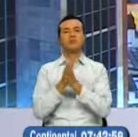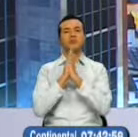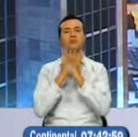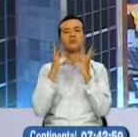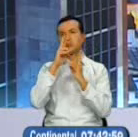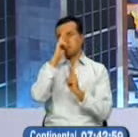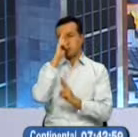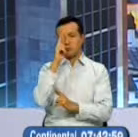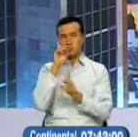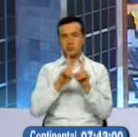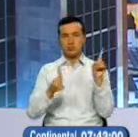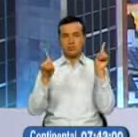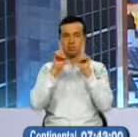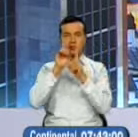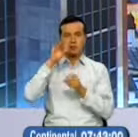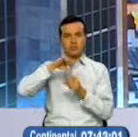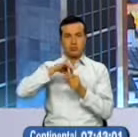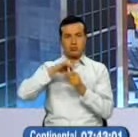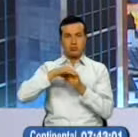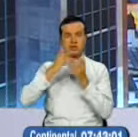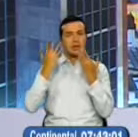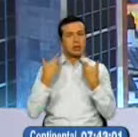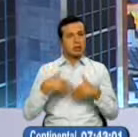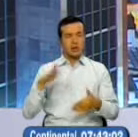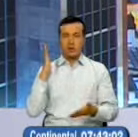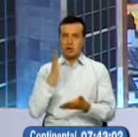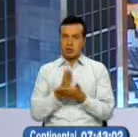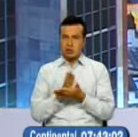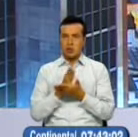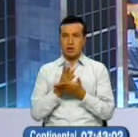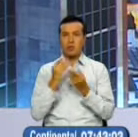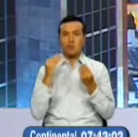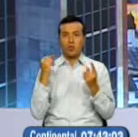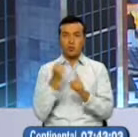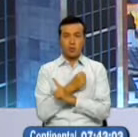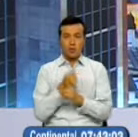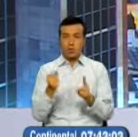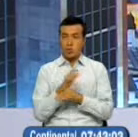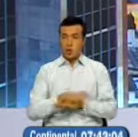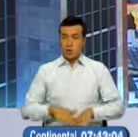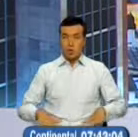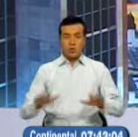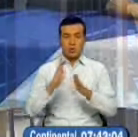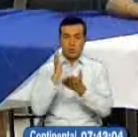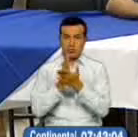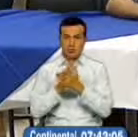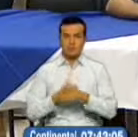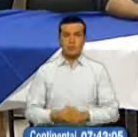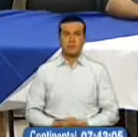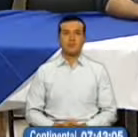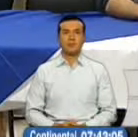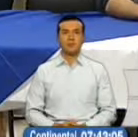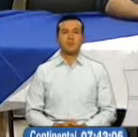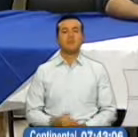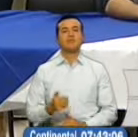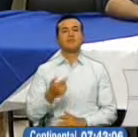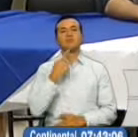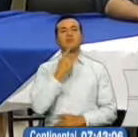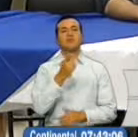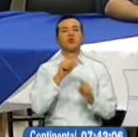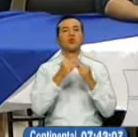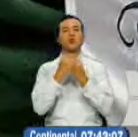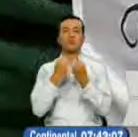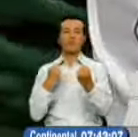que se respeten los resultados electorales y que se acaben todas las expresiones de violencia en las calles. Se autodefinen